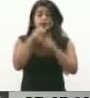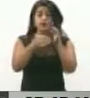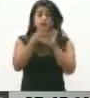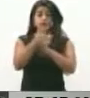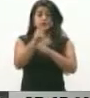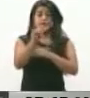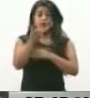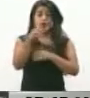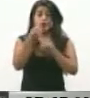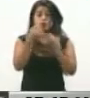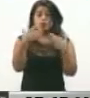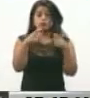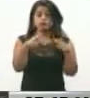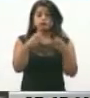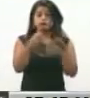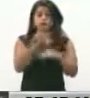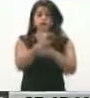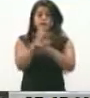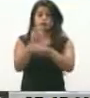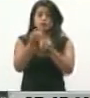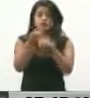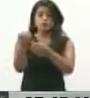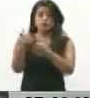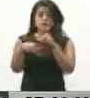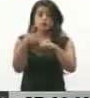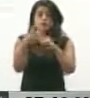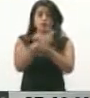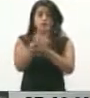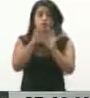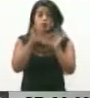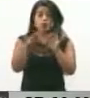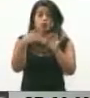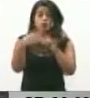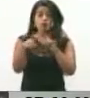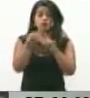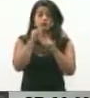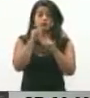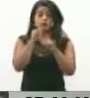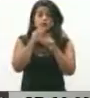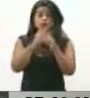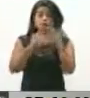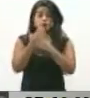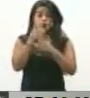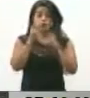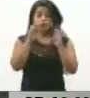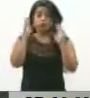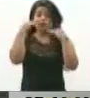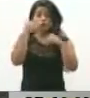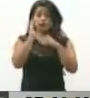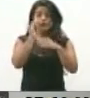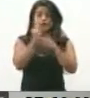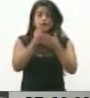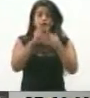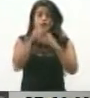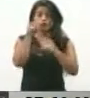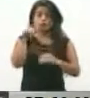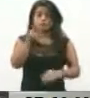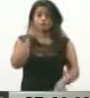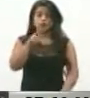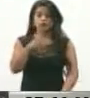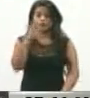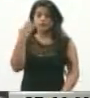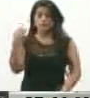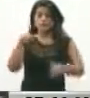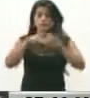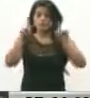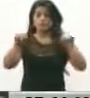se han entregado exactamente, y ahora que viene, después de los Juegos Olímpicos, qué otra innovación se va a tener para seguir atendiendo de forma gratuita al pueblo de Venezuela. Y está el medallero,